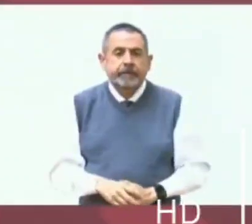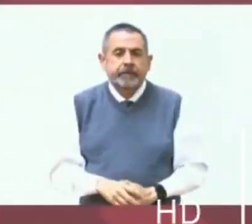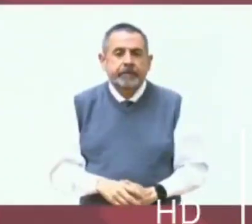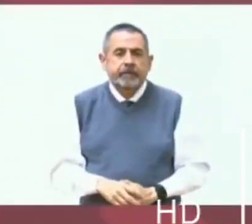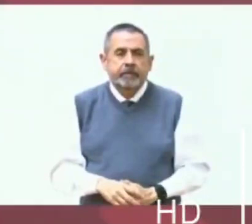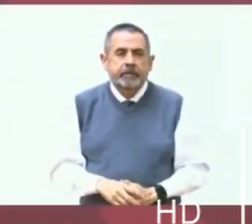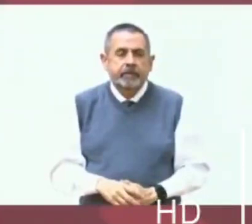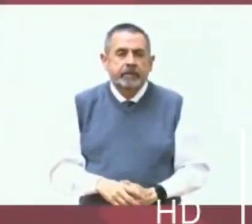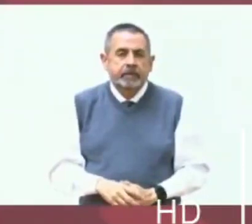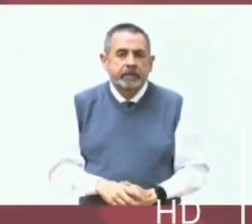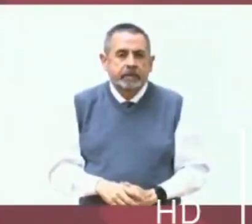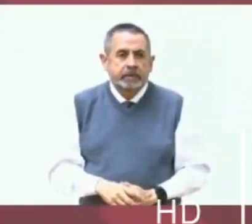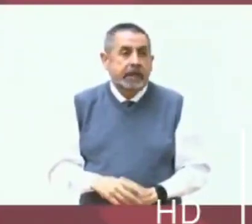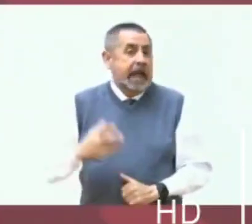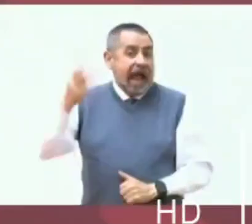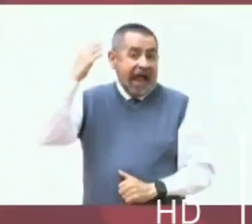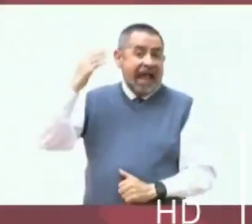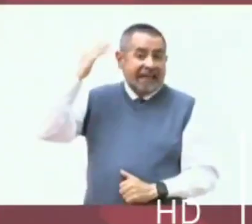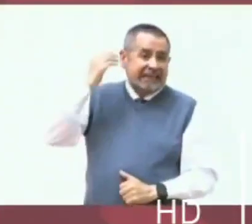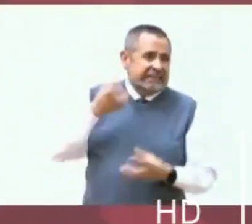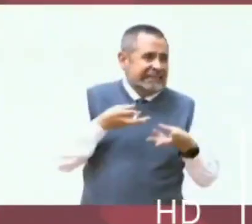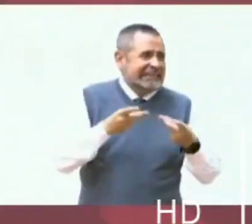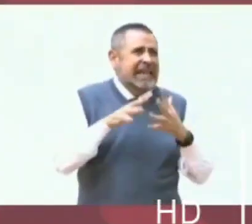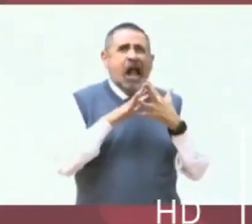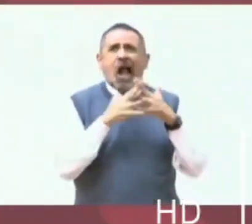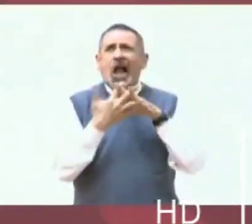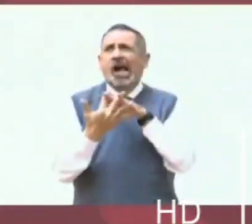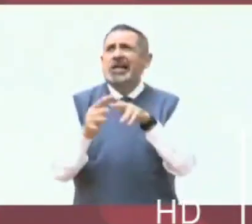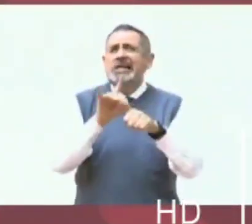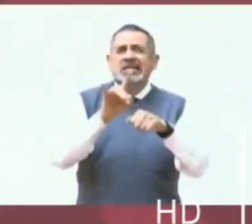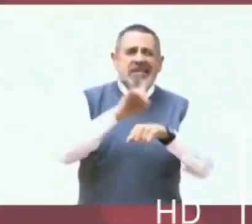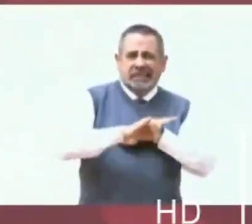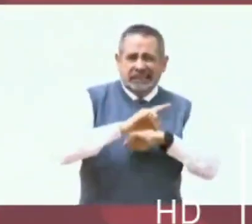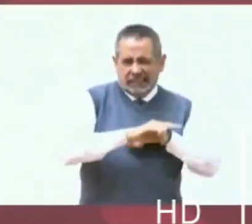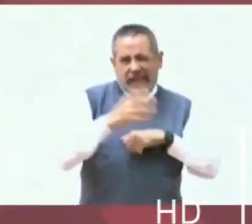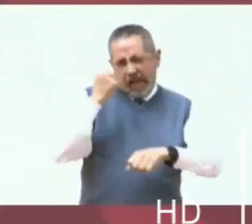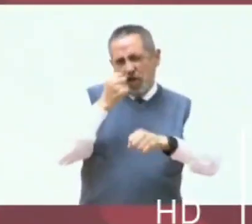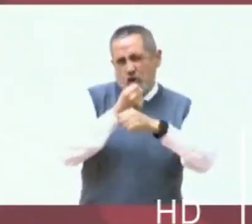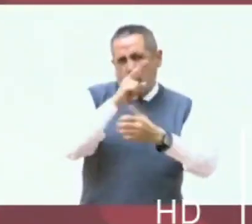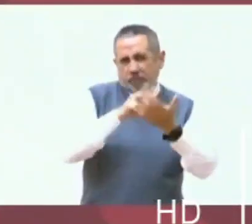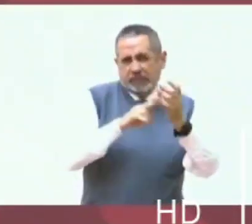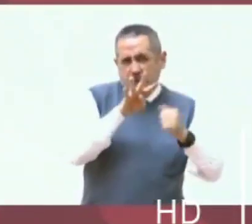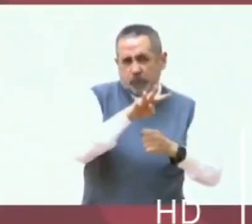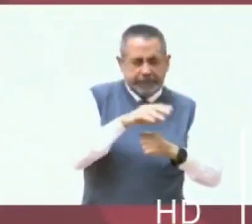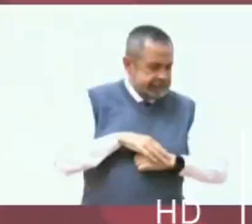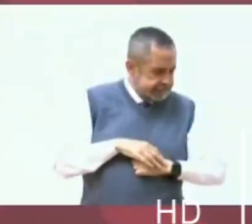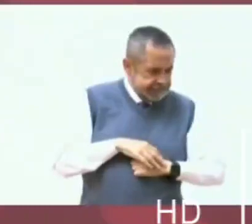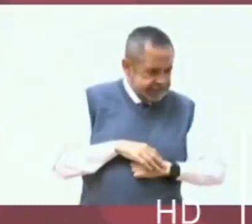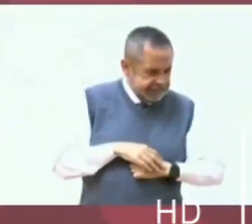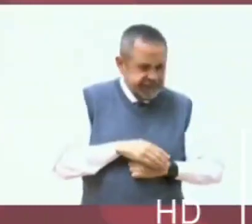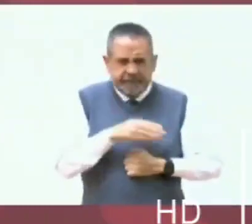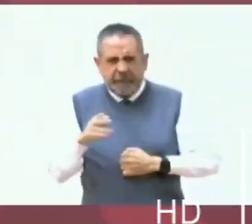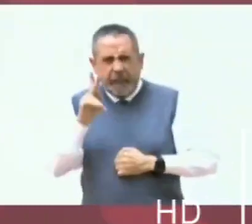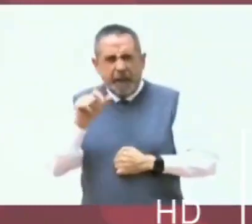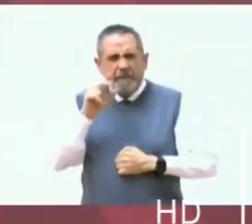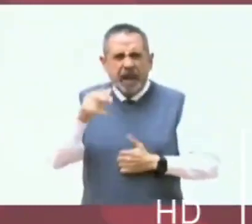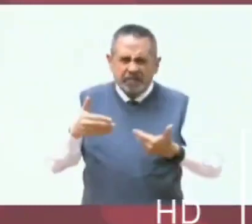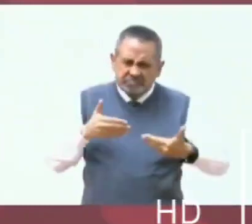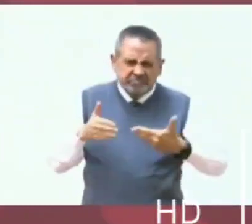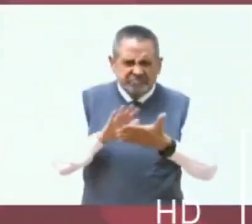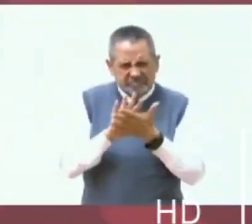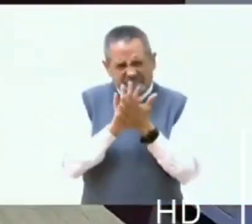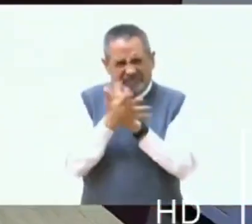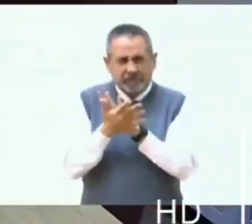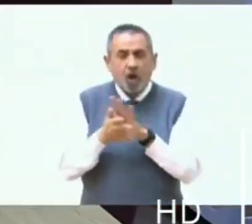Ante el estado de precariedad encontrado en el diagnóstico realizado en 2019, la estrategia a seguir fue la siguiente: convertir